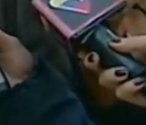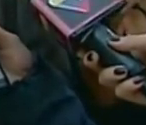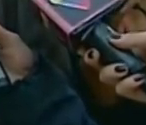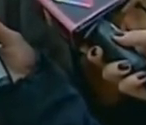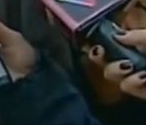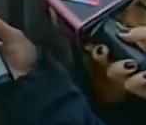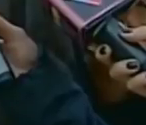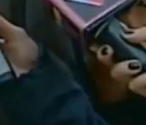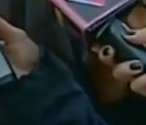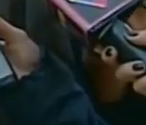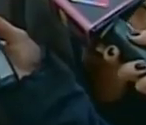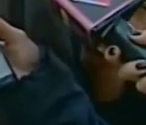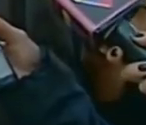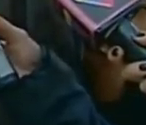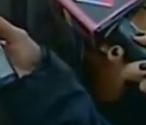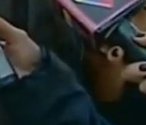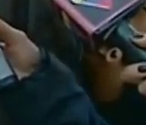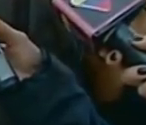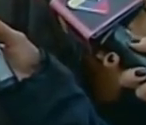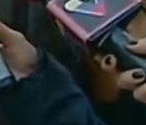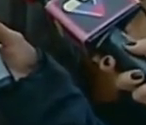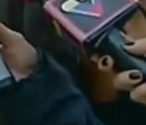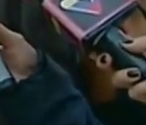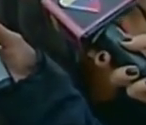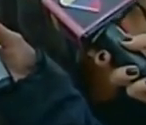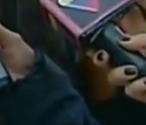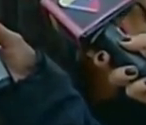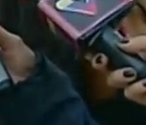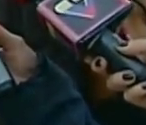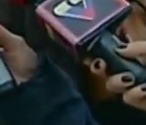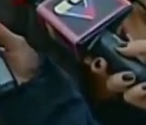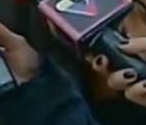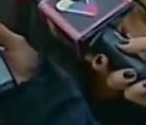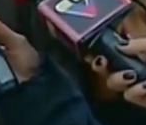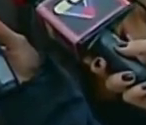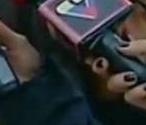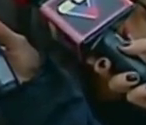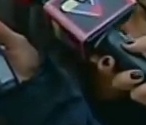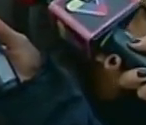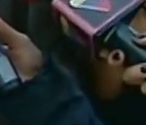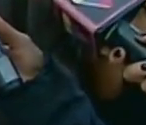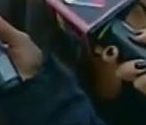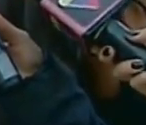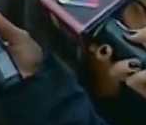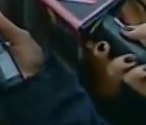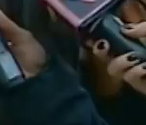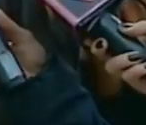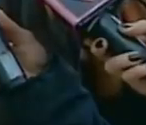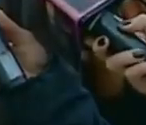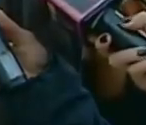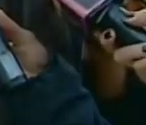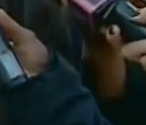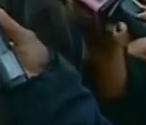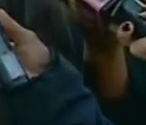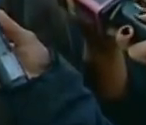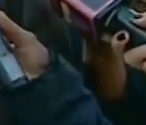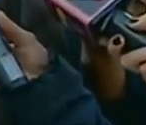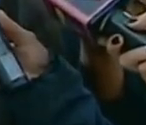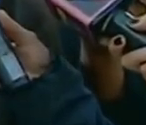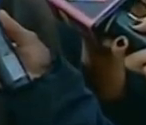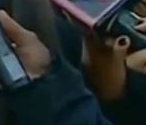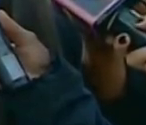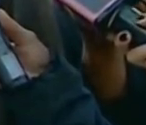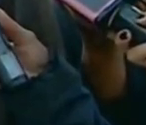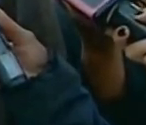con un respaldo de más de 5 mil millones de barriles de petróleo del campo 1 del bloque